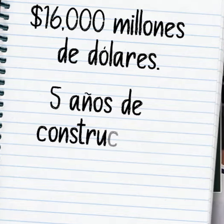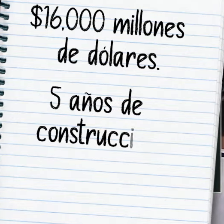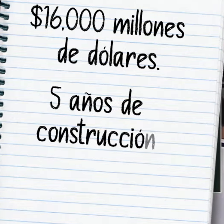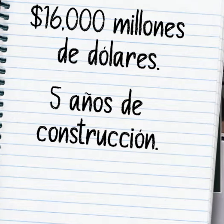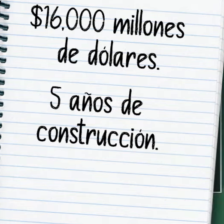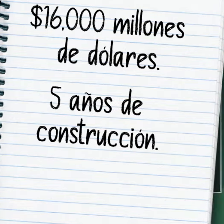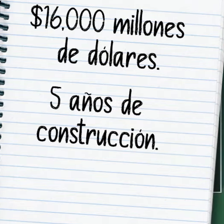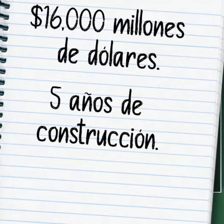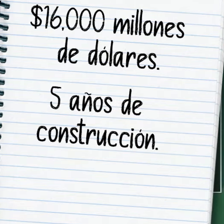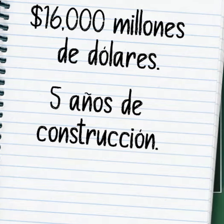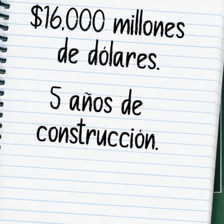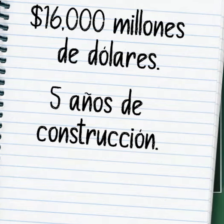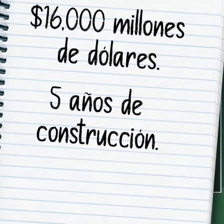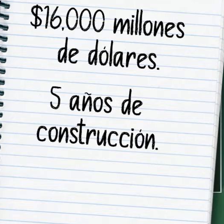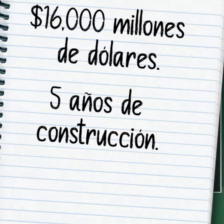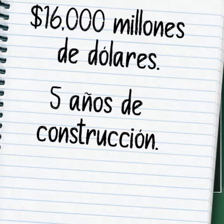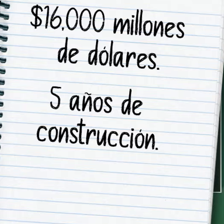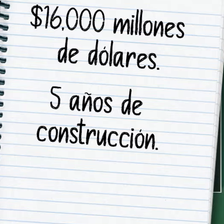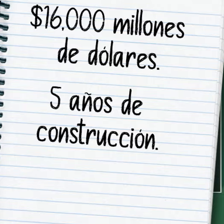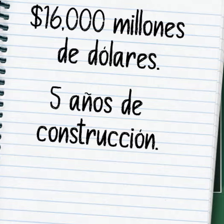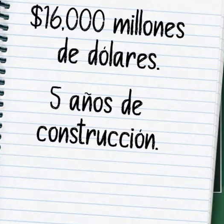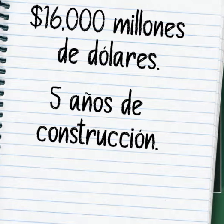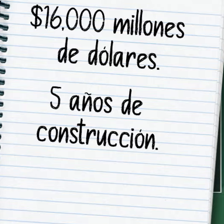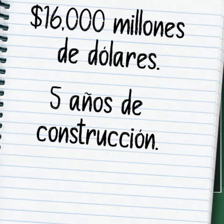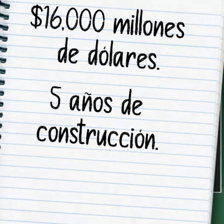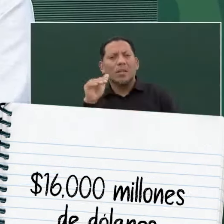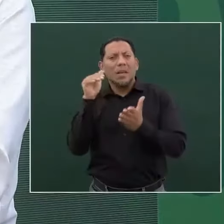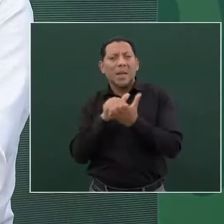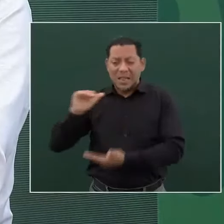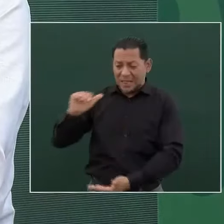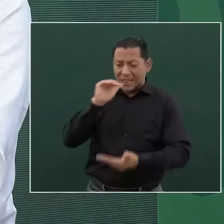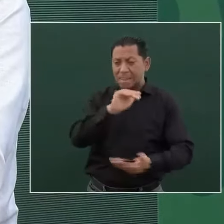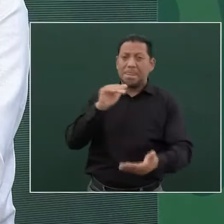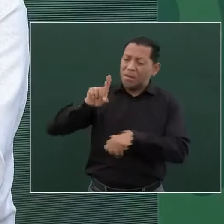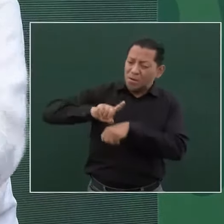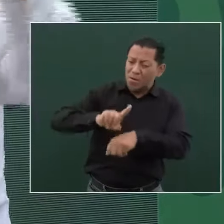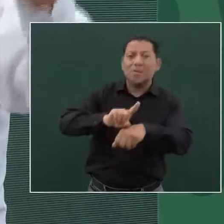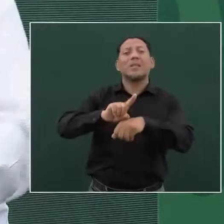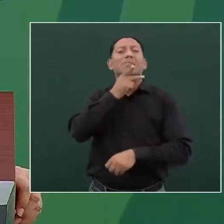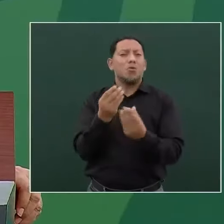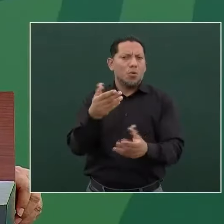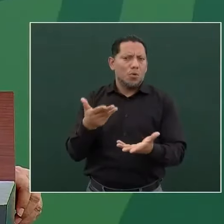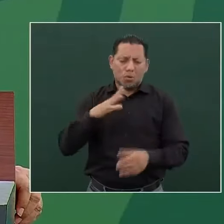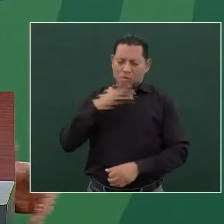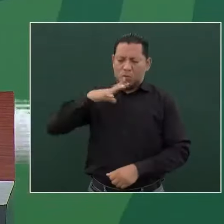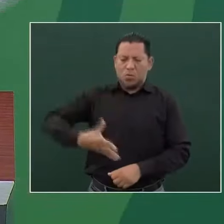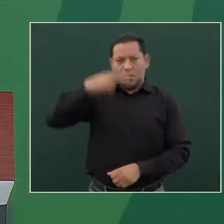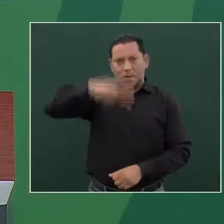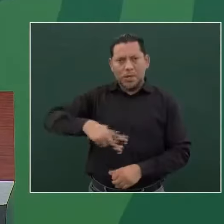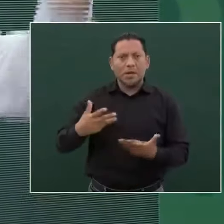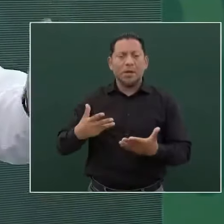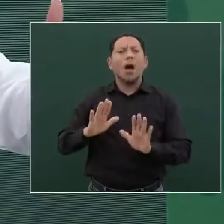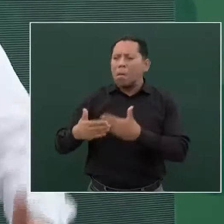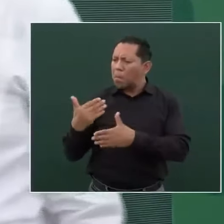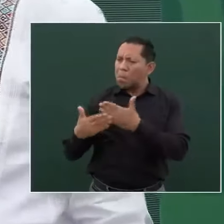5 años, con capacidad para procesar 340 mil barriles diarios de petróleo. Es un orgullo. Y de repente toda